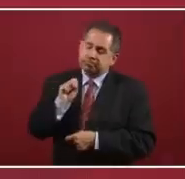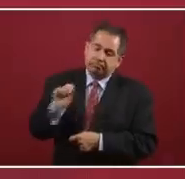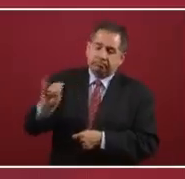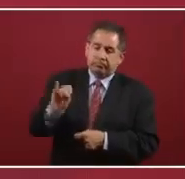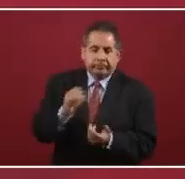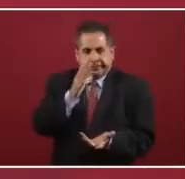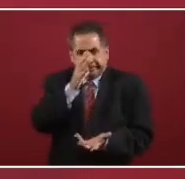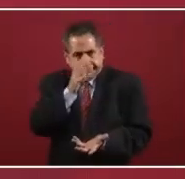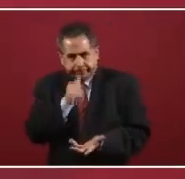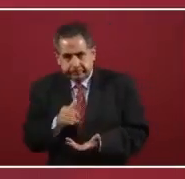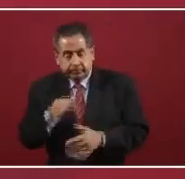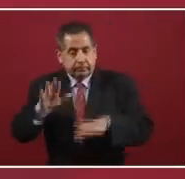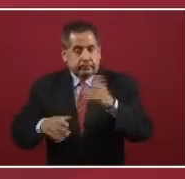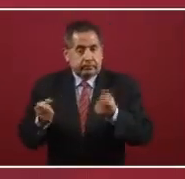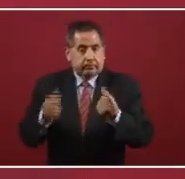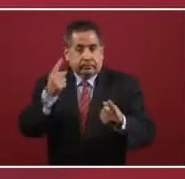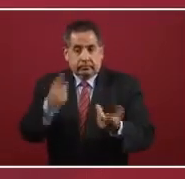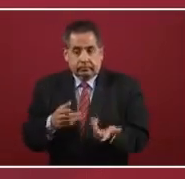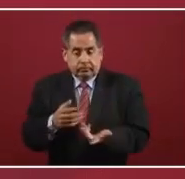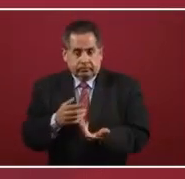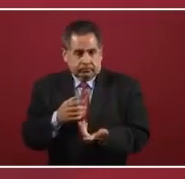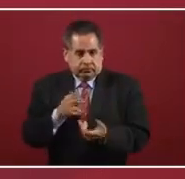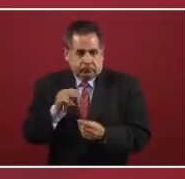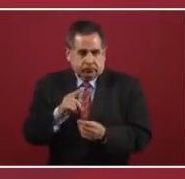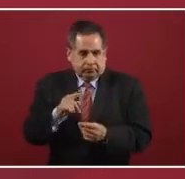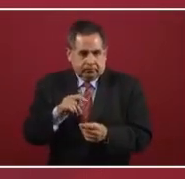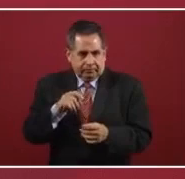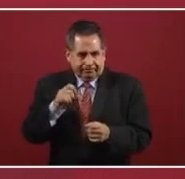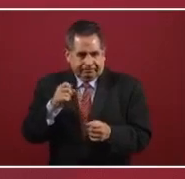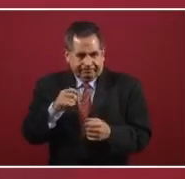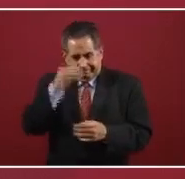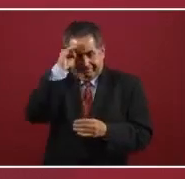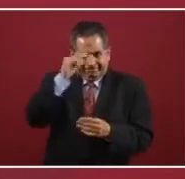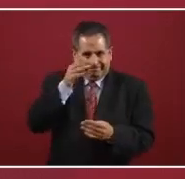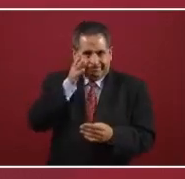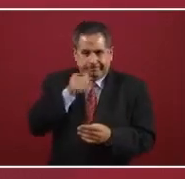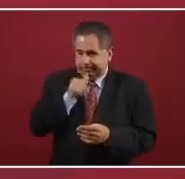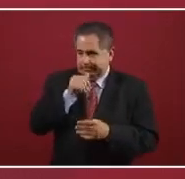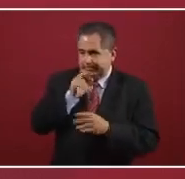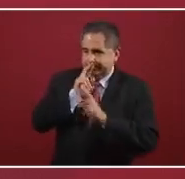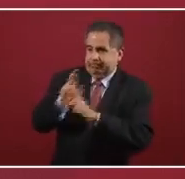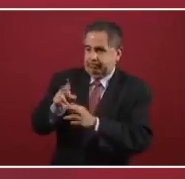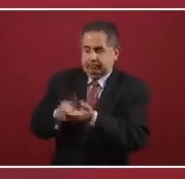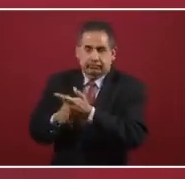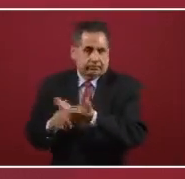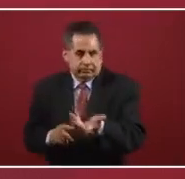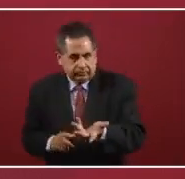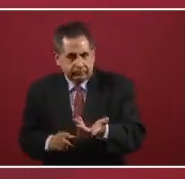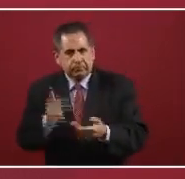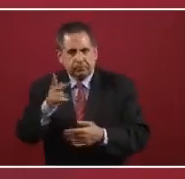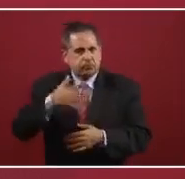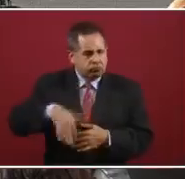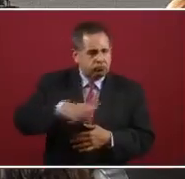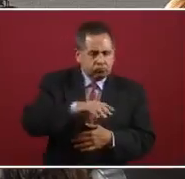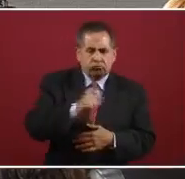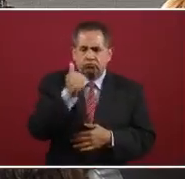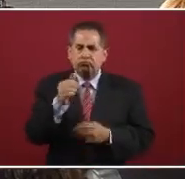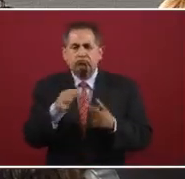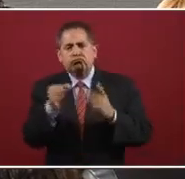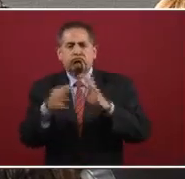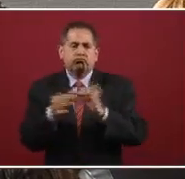ya algunas verdaderamente no caben en la posibilidad de respuesta que se tiene que dar. Pero buscaremos alguna otra